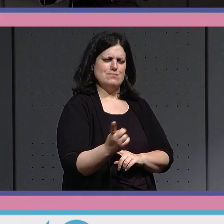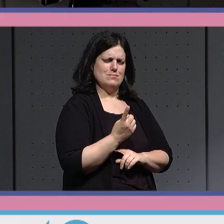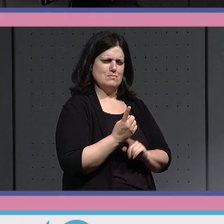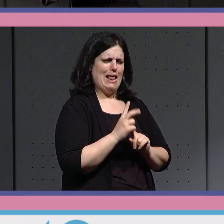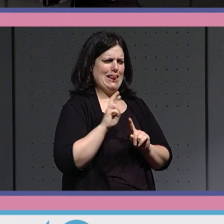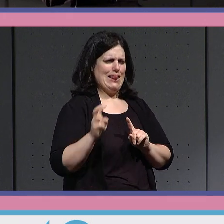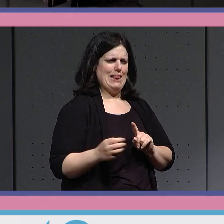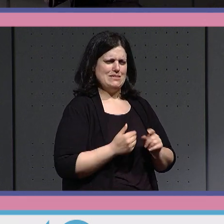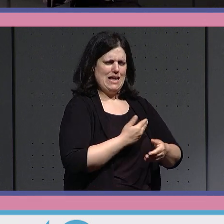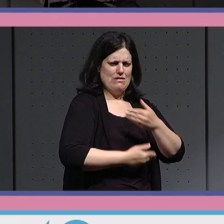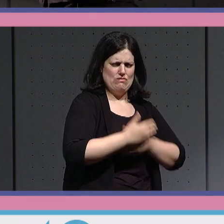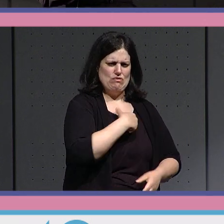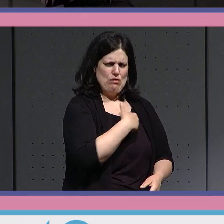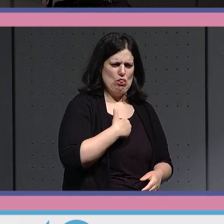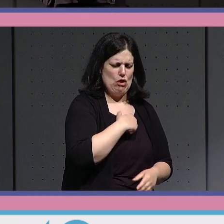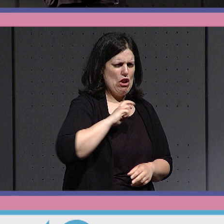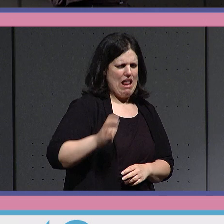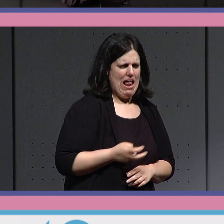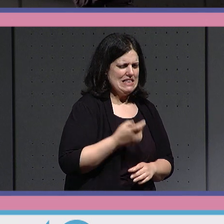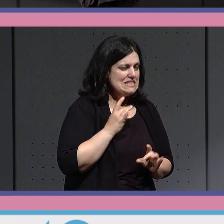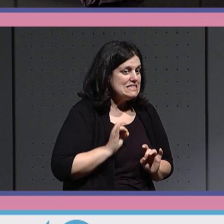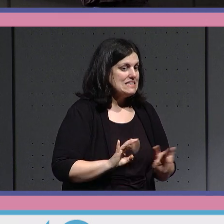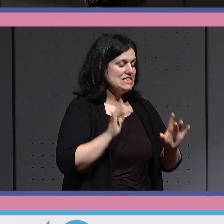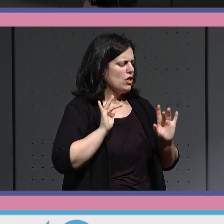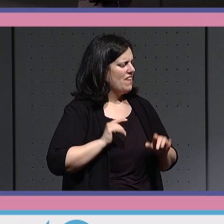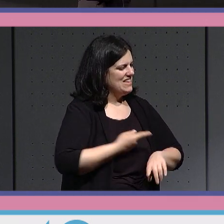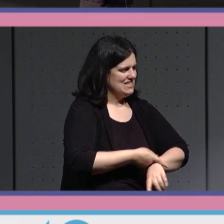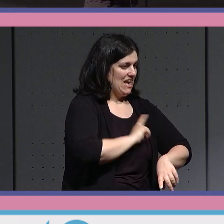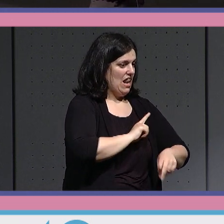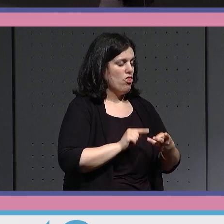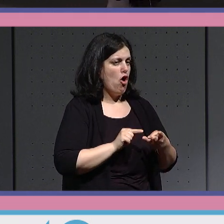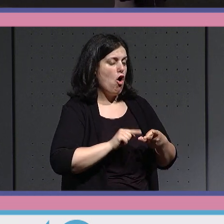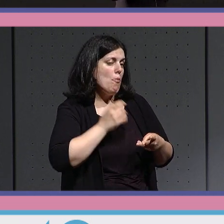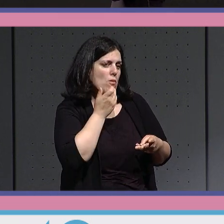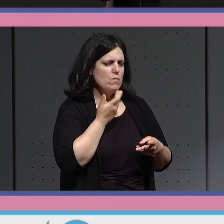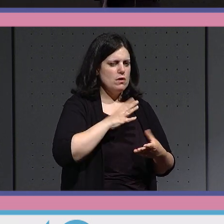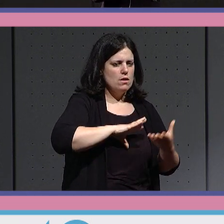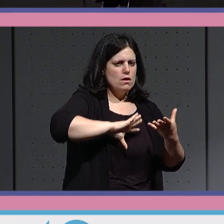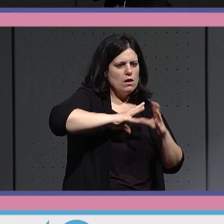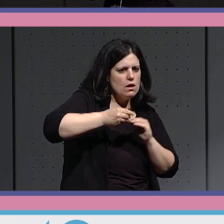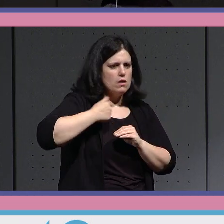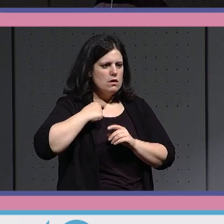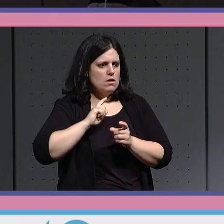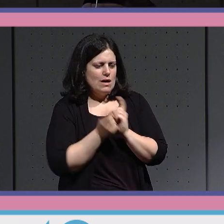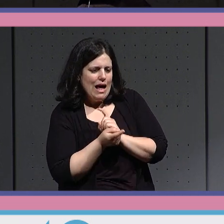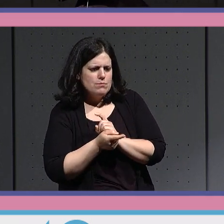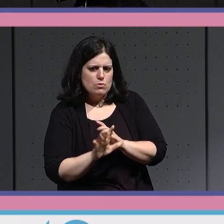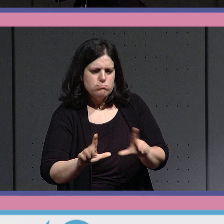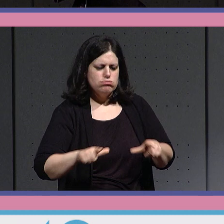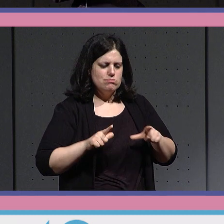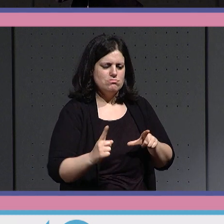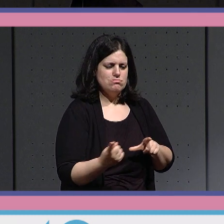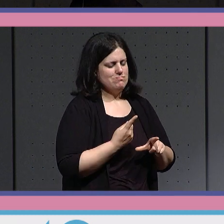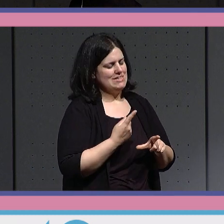diversidad funcional, discapacidad, hipersensorialidad, dificultad para adaptarse a los cambios pueda funcionar